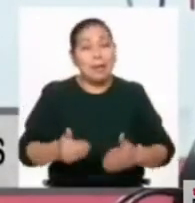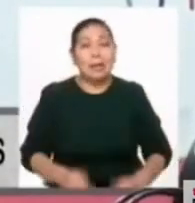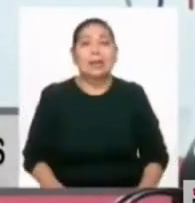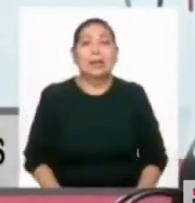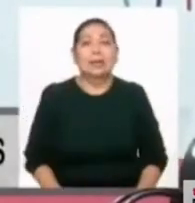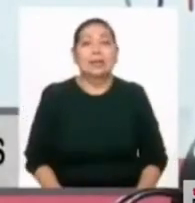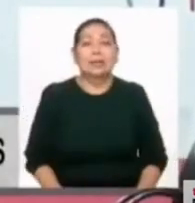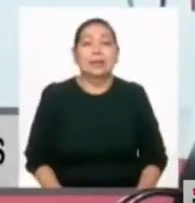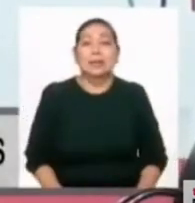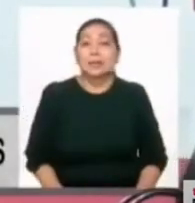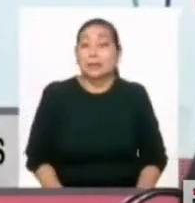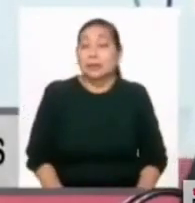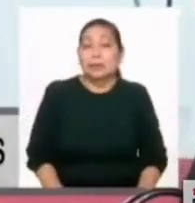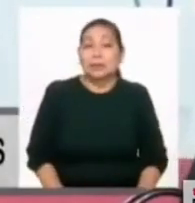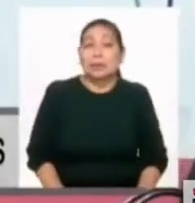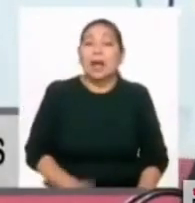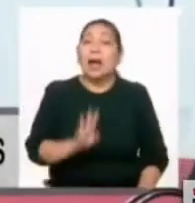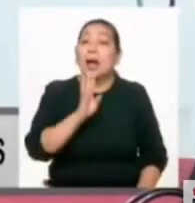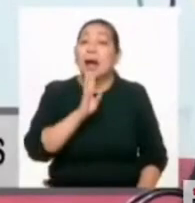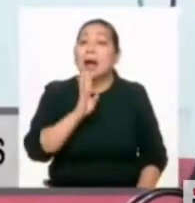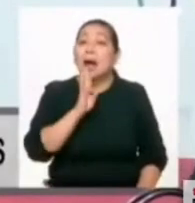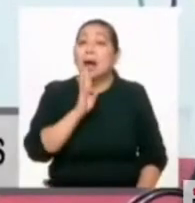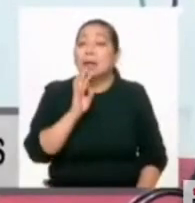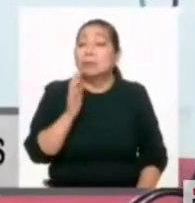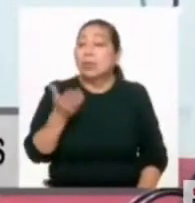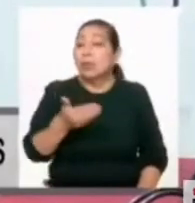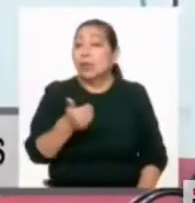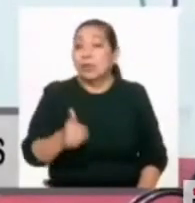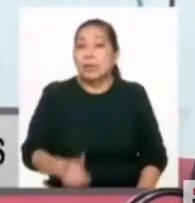Pero hablan ¿De un qué?